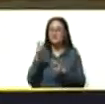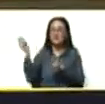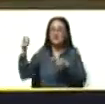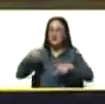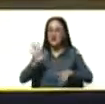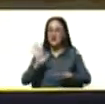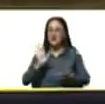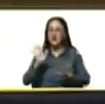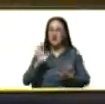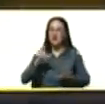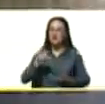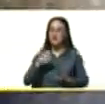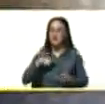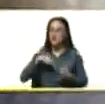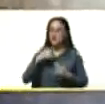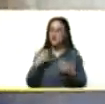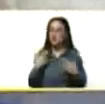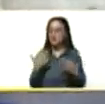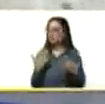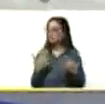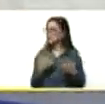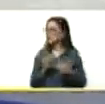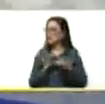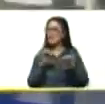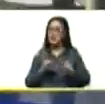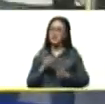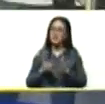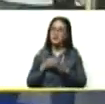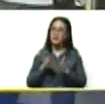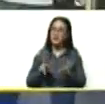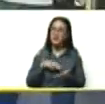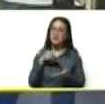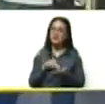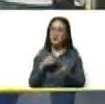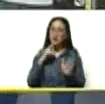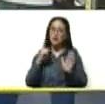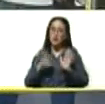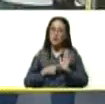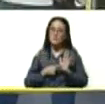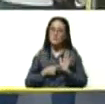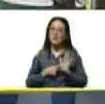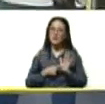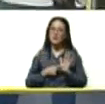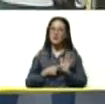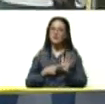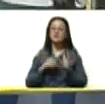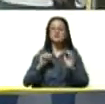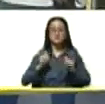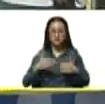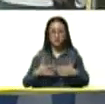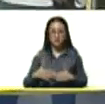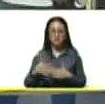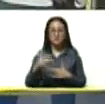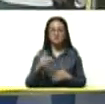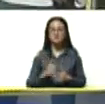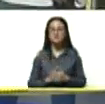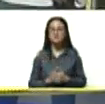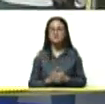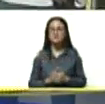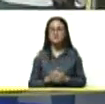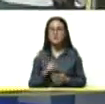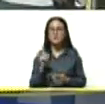diseñó ya hace algún tiempo para todo el sistema ferroviario nacional, se viene cumpliendo. Recuerdo que arrancamos en primera instancia con unos